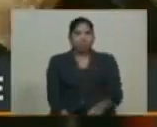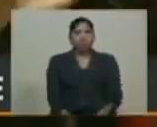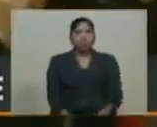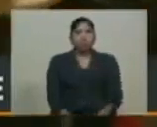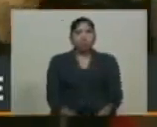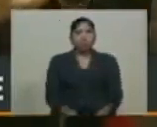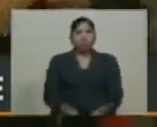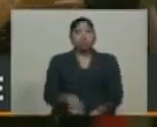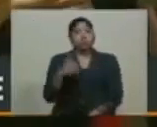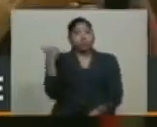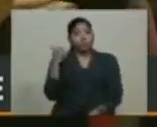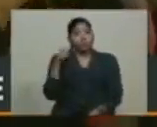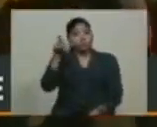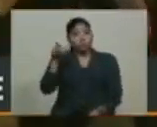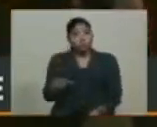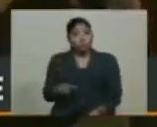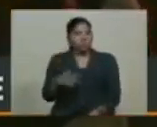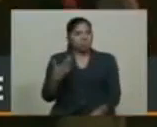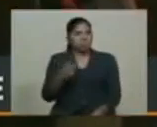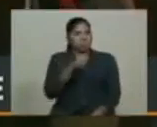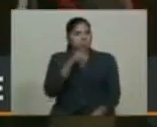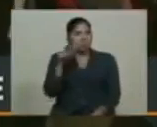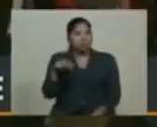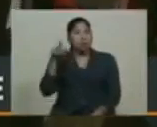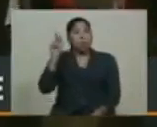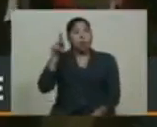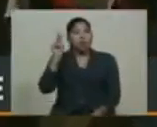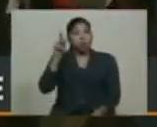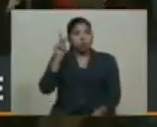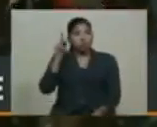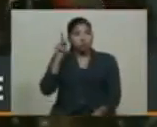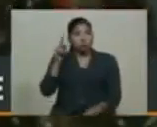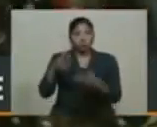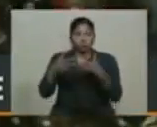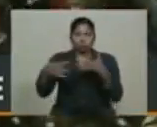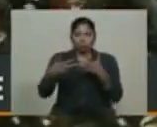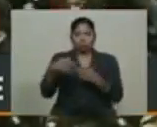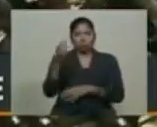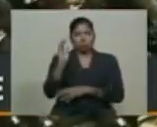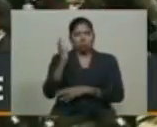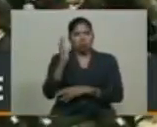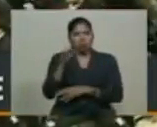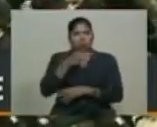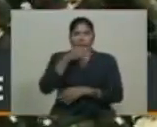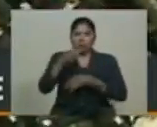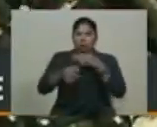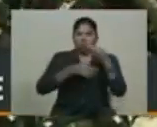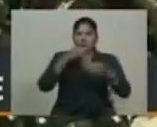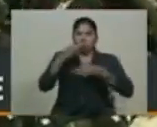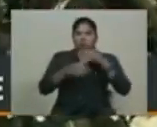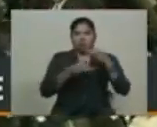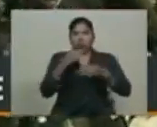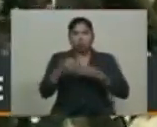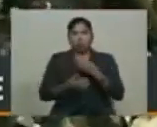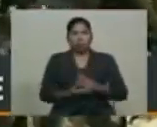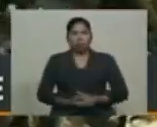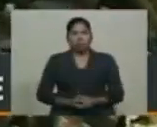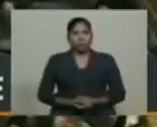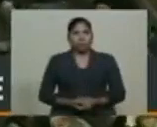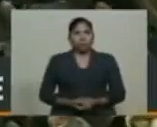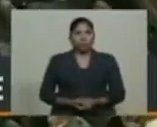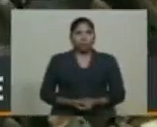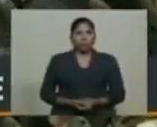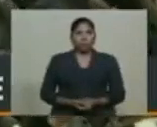profesor Arle Herrera quien pues realiza el discurso y es el responsable de como orador de orden en esta